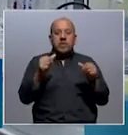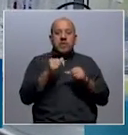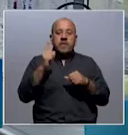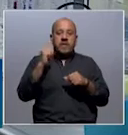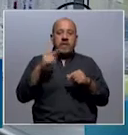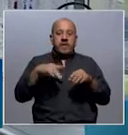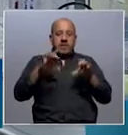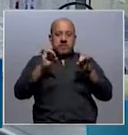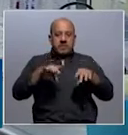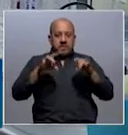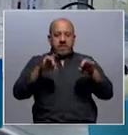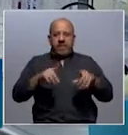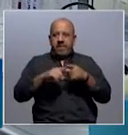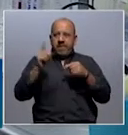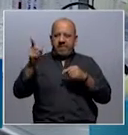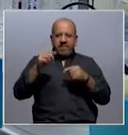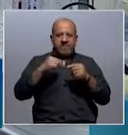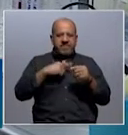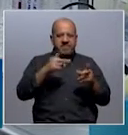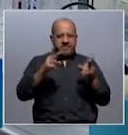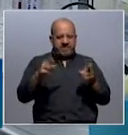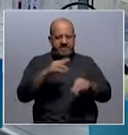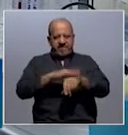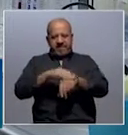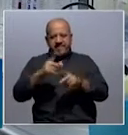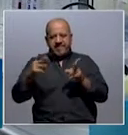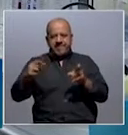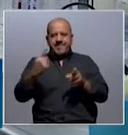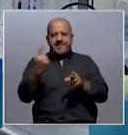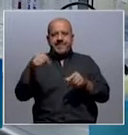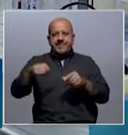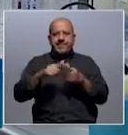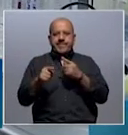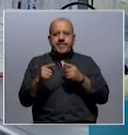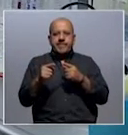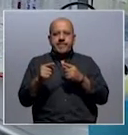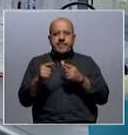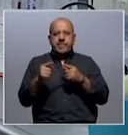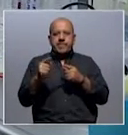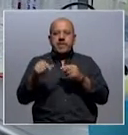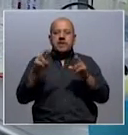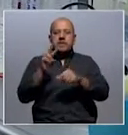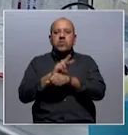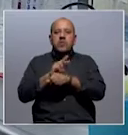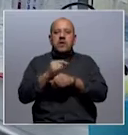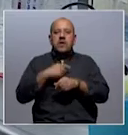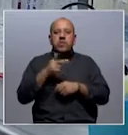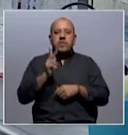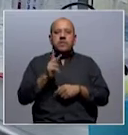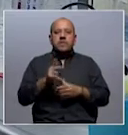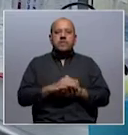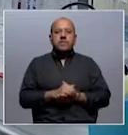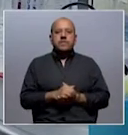este fase 1 lo que es la fase de seguridad en humanos